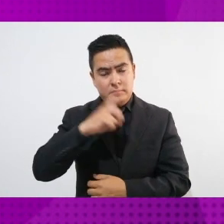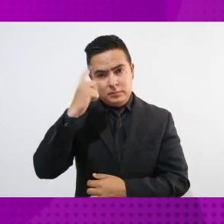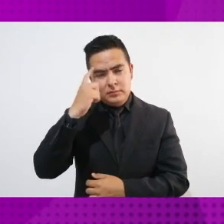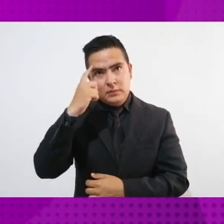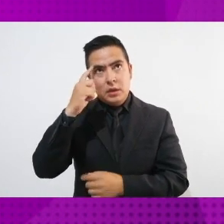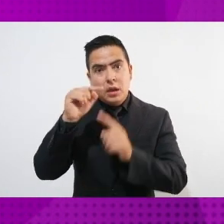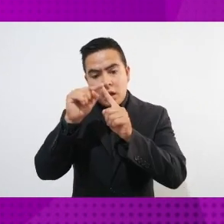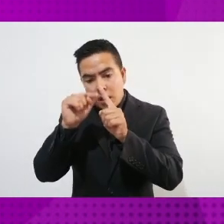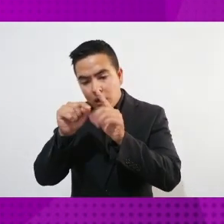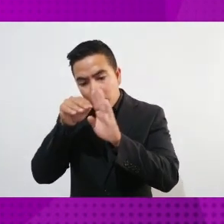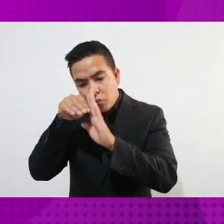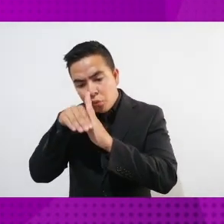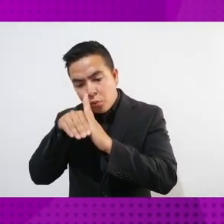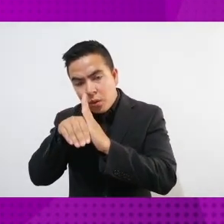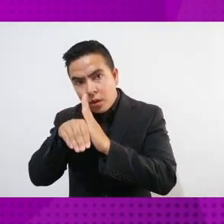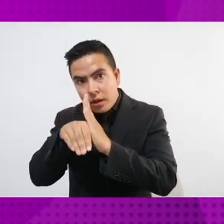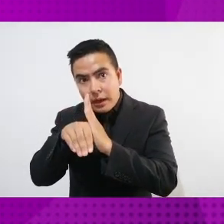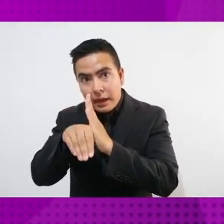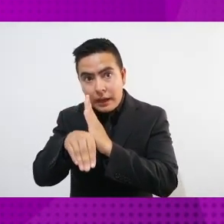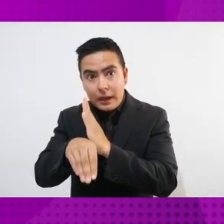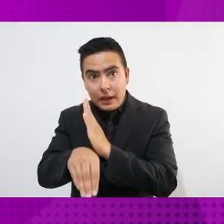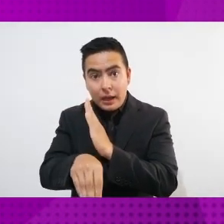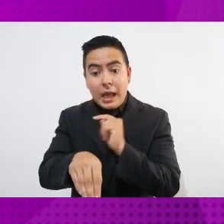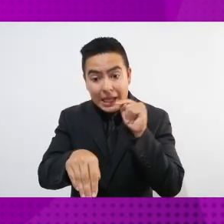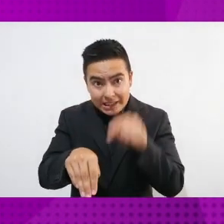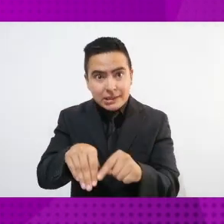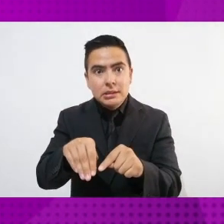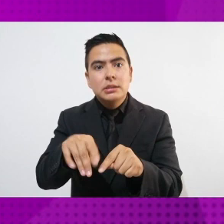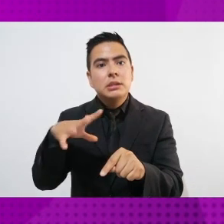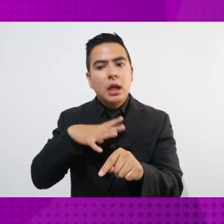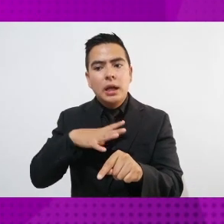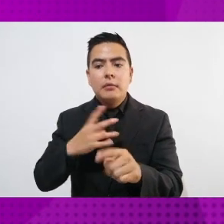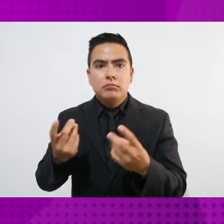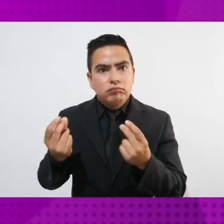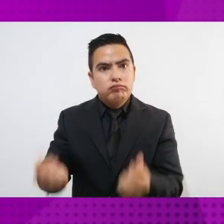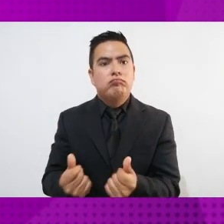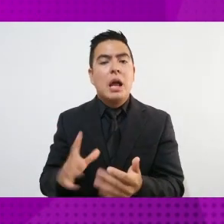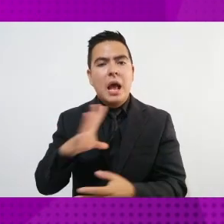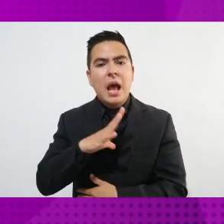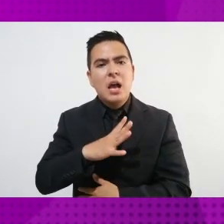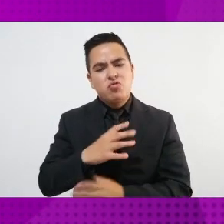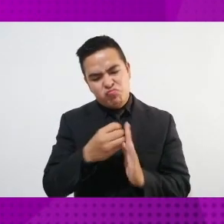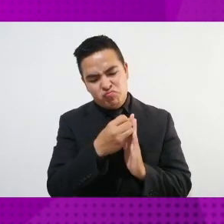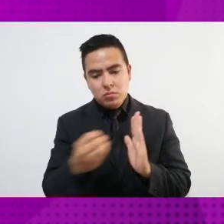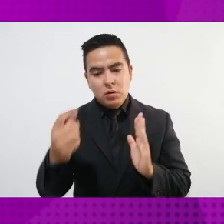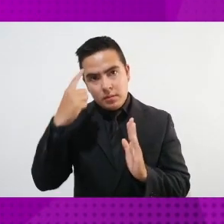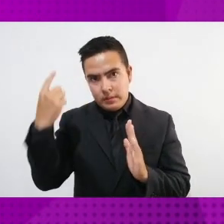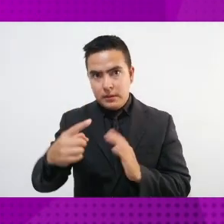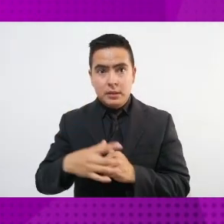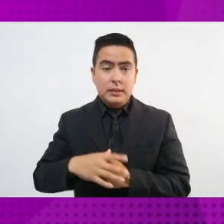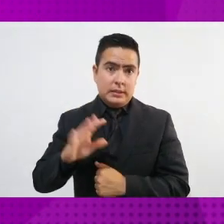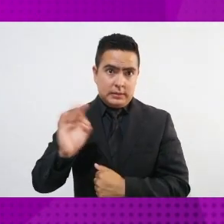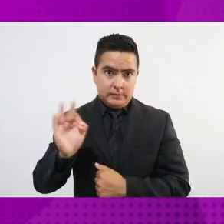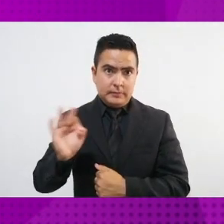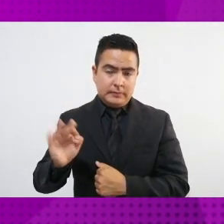ese declive necesario que viene y en algún punto organizar lo que tenga que organizarse